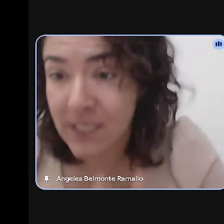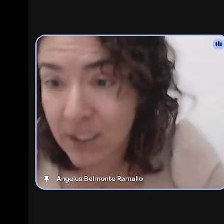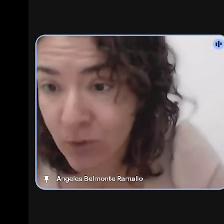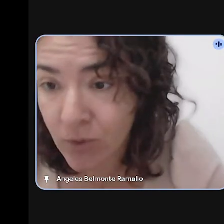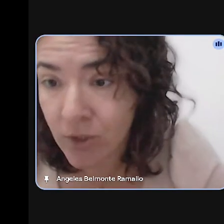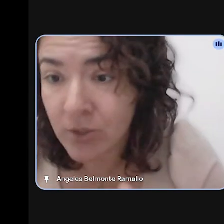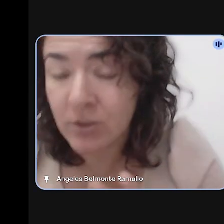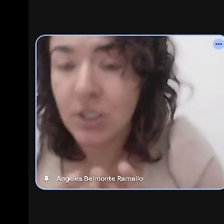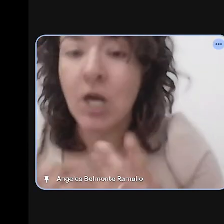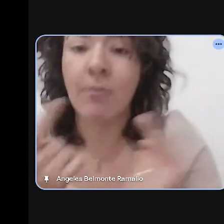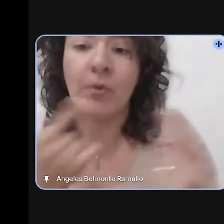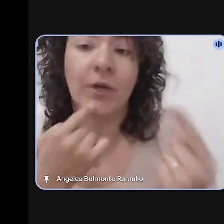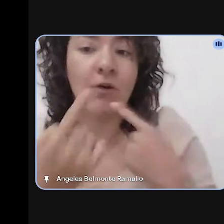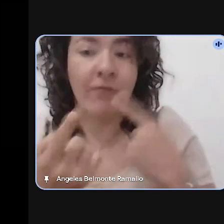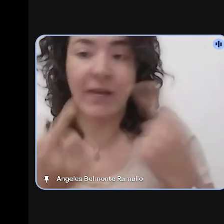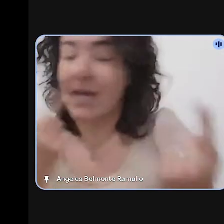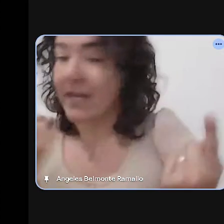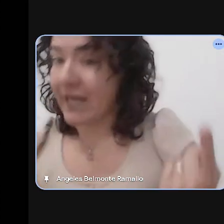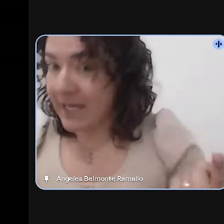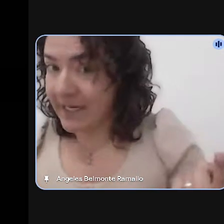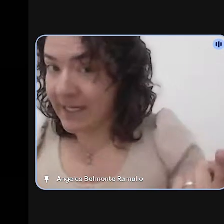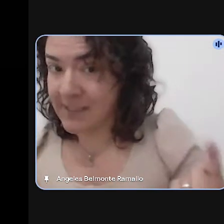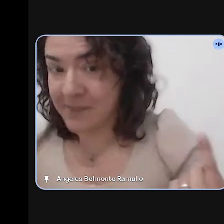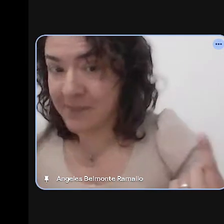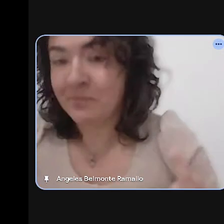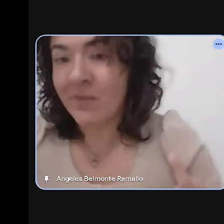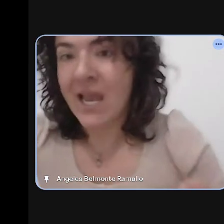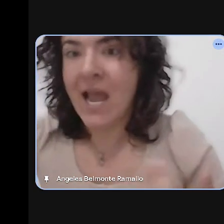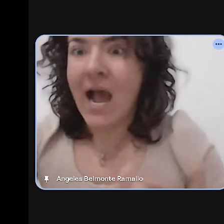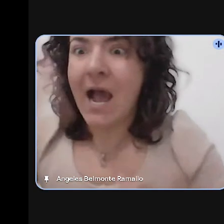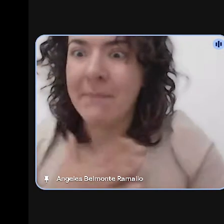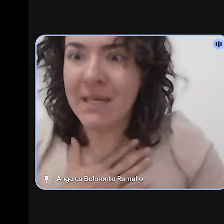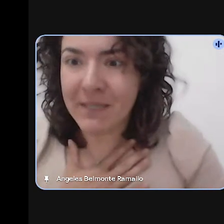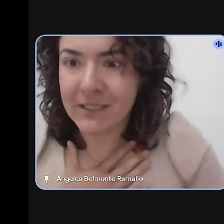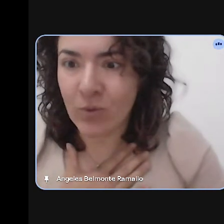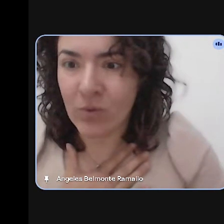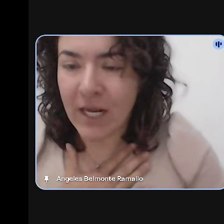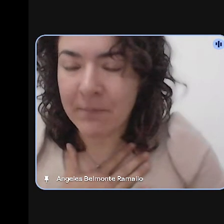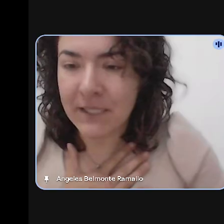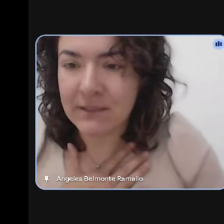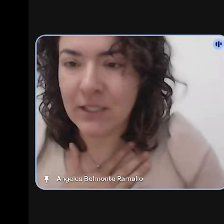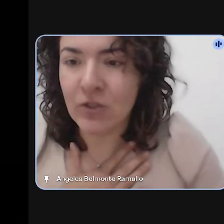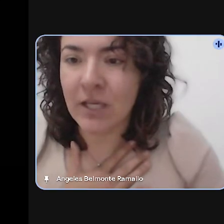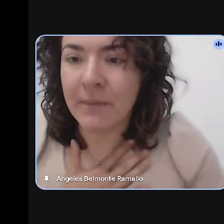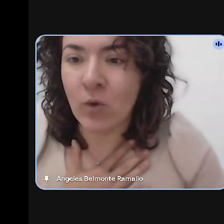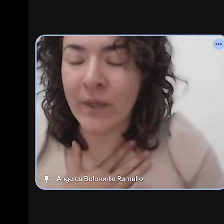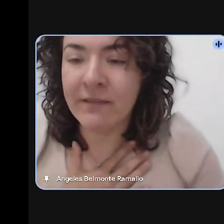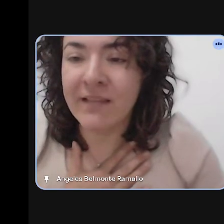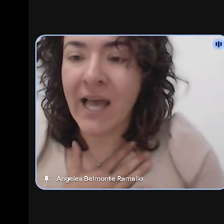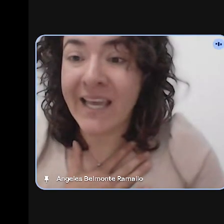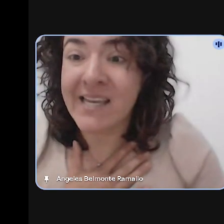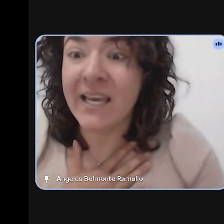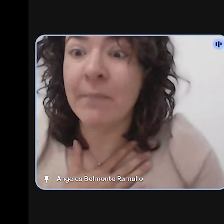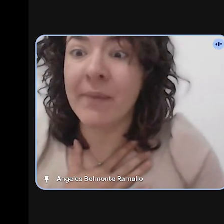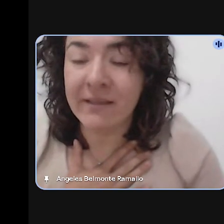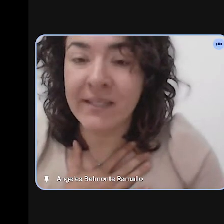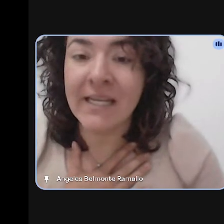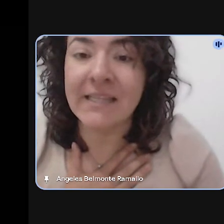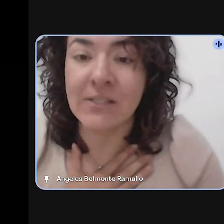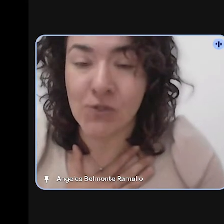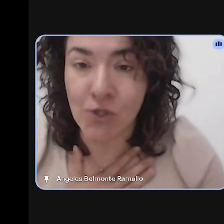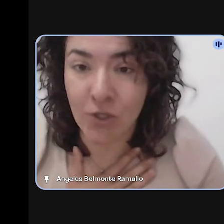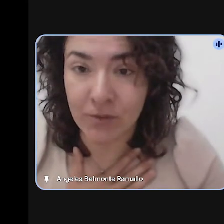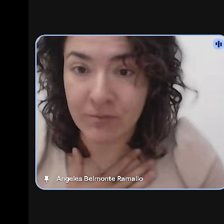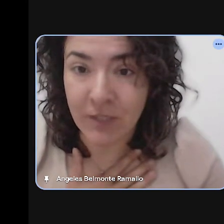en círculo, podernos ver las caras. A mí particularmente lo que me cuesta es que